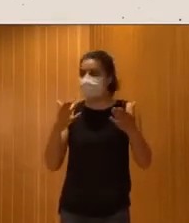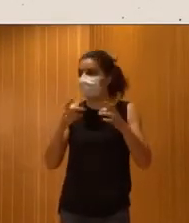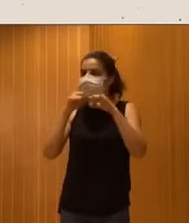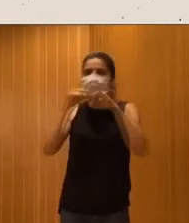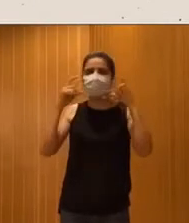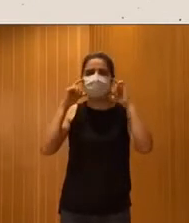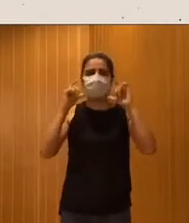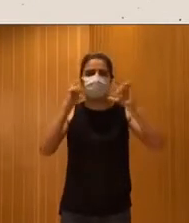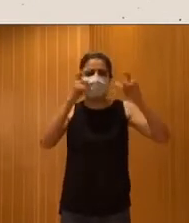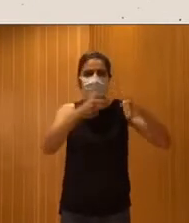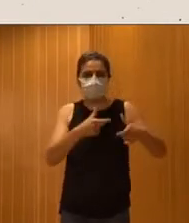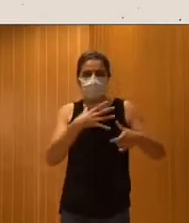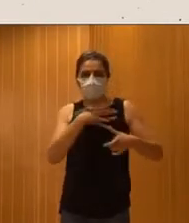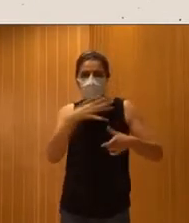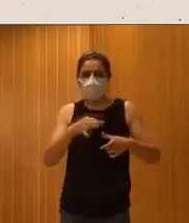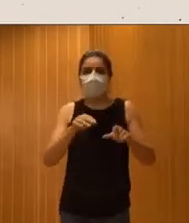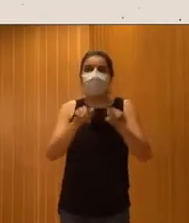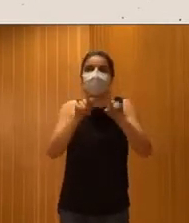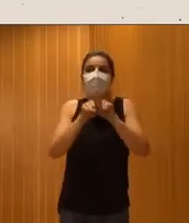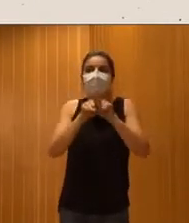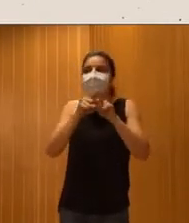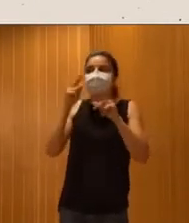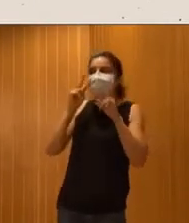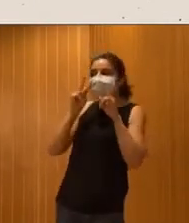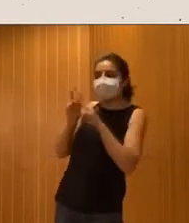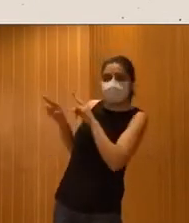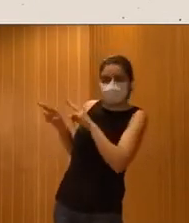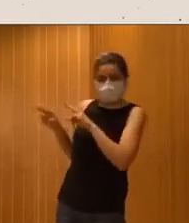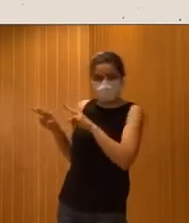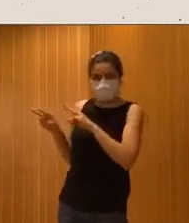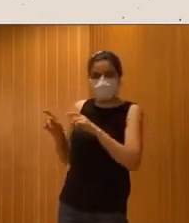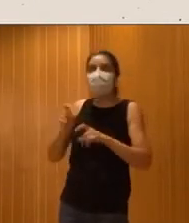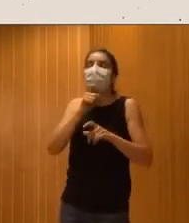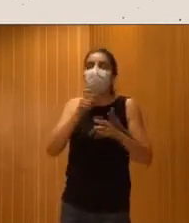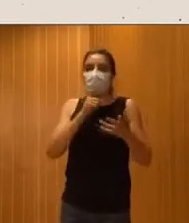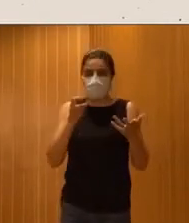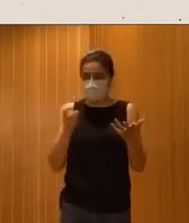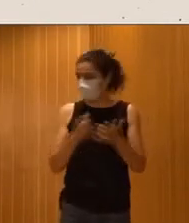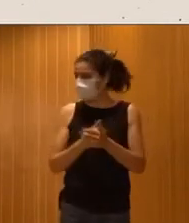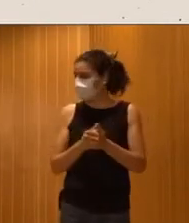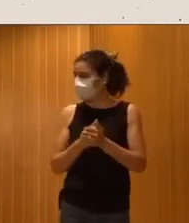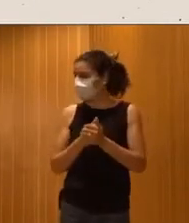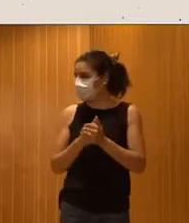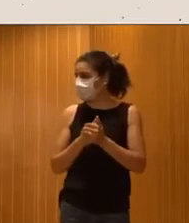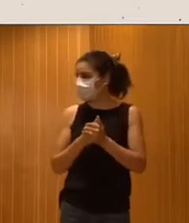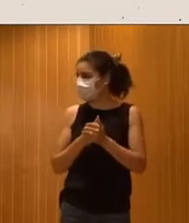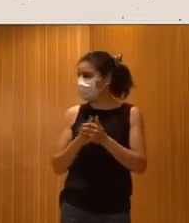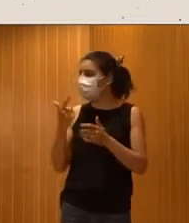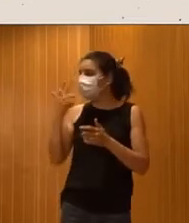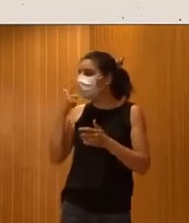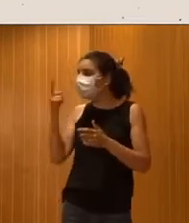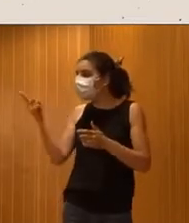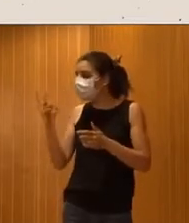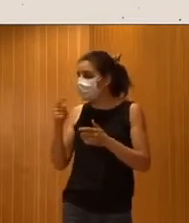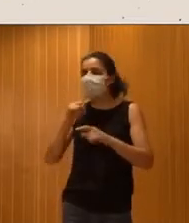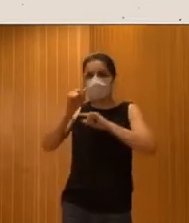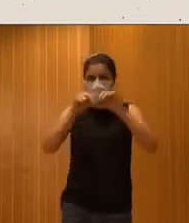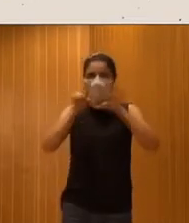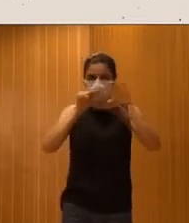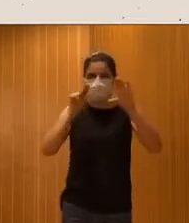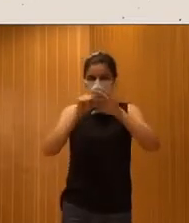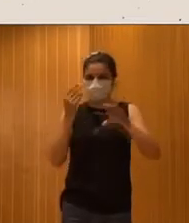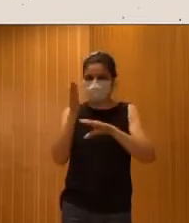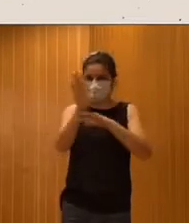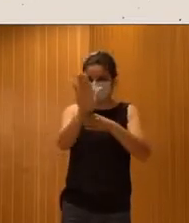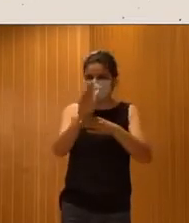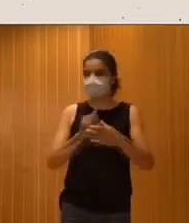quitar la mascarilla, ¿no? Para enseñar este fenómeno. No sé si habéis fijado, luego a lo mejor os enseñaré un